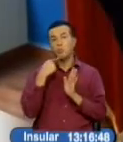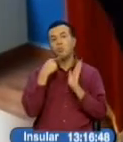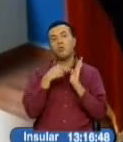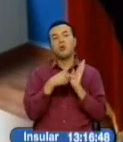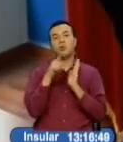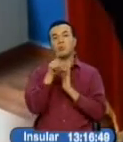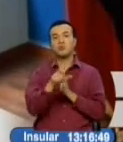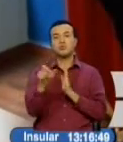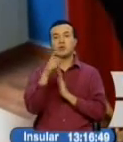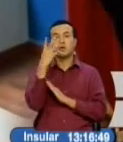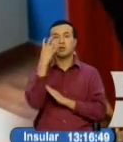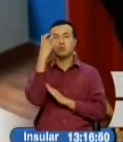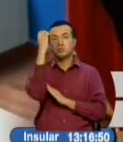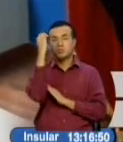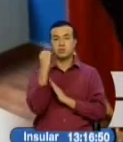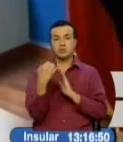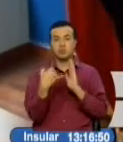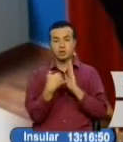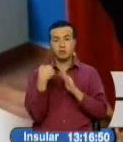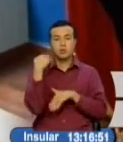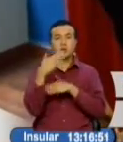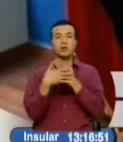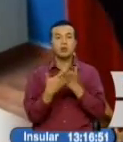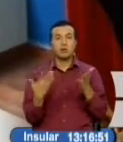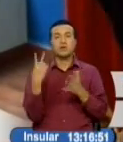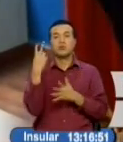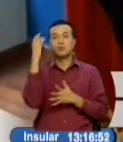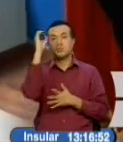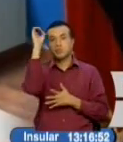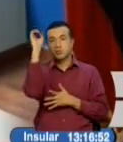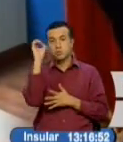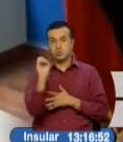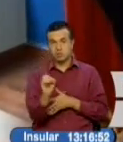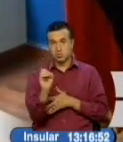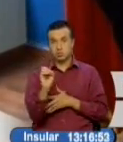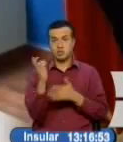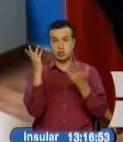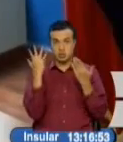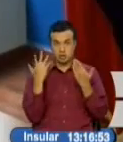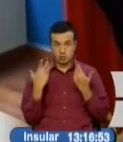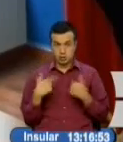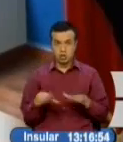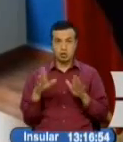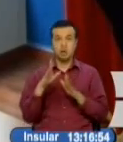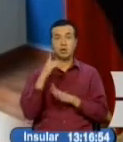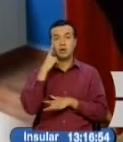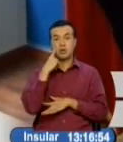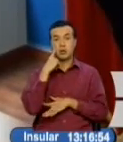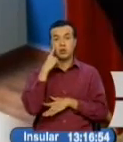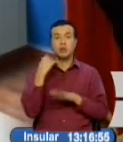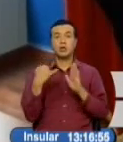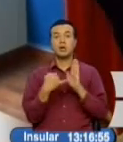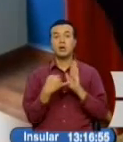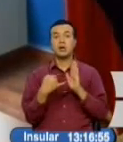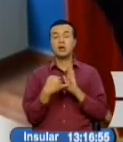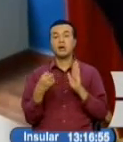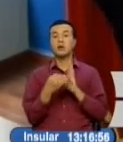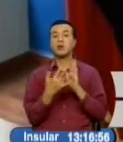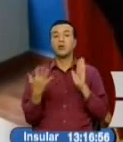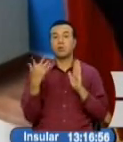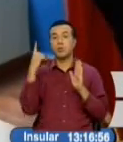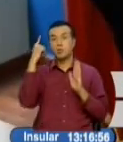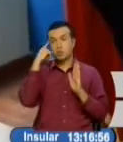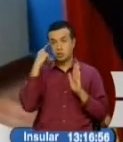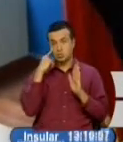contribuyente cobra el 14% del IVA y luego traslada el 12%. Una vez compensado su IVA compras al